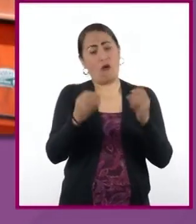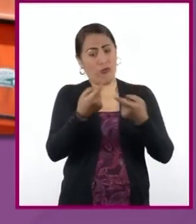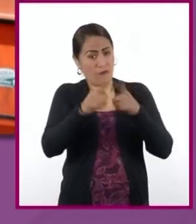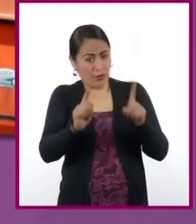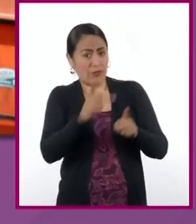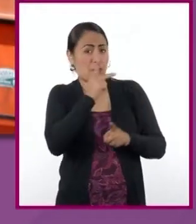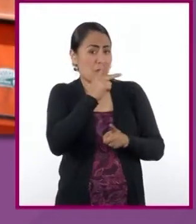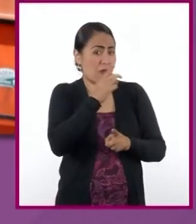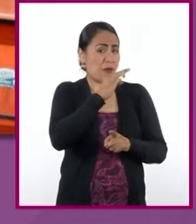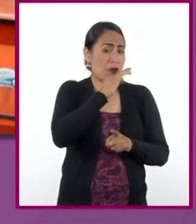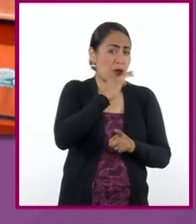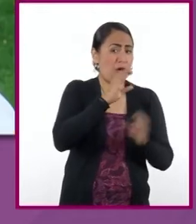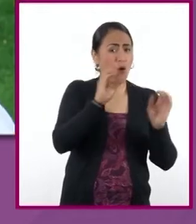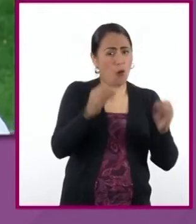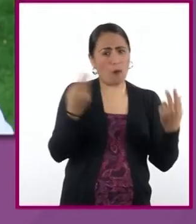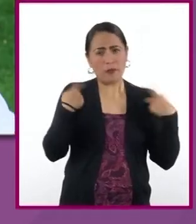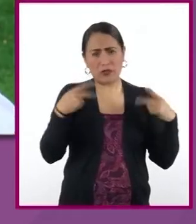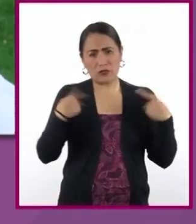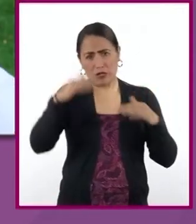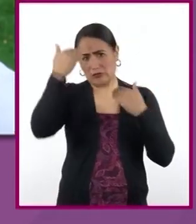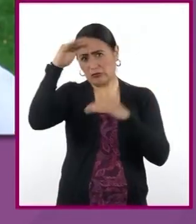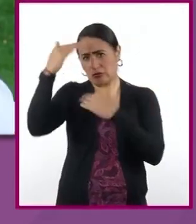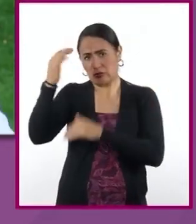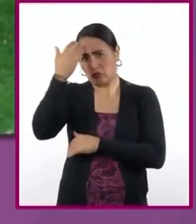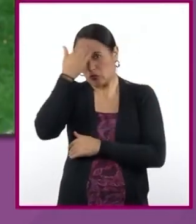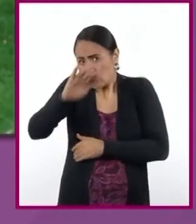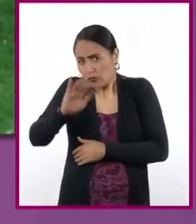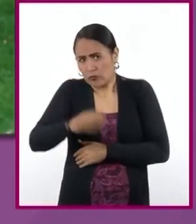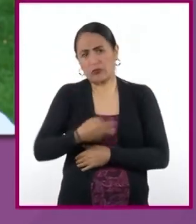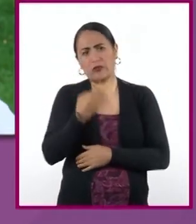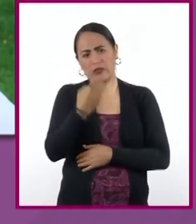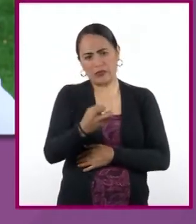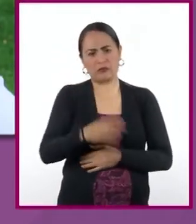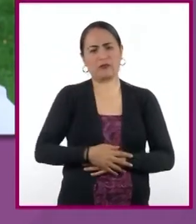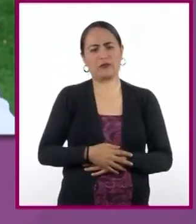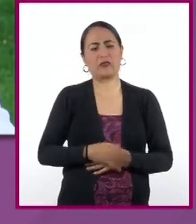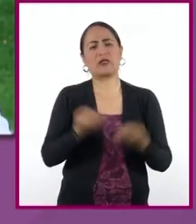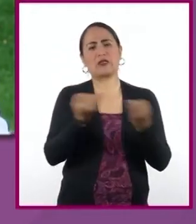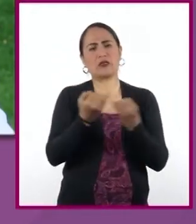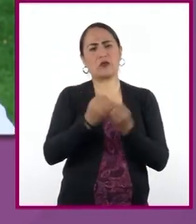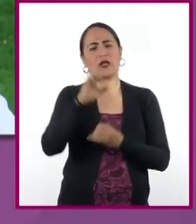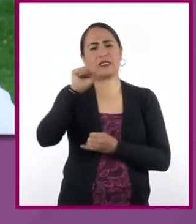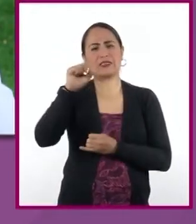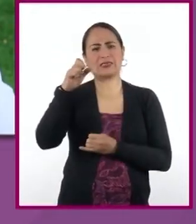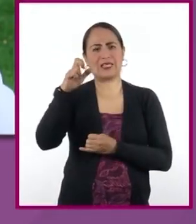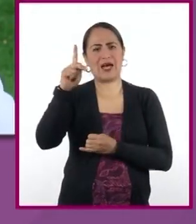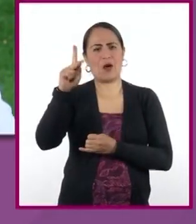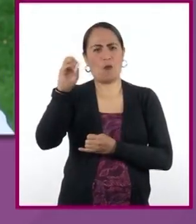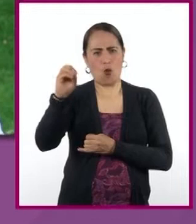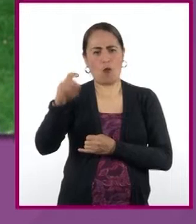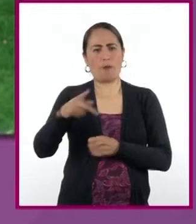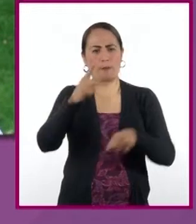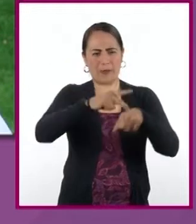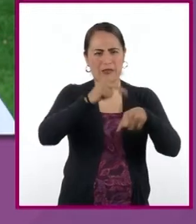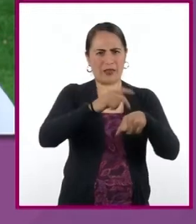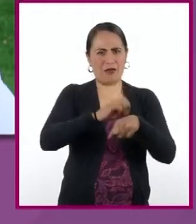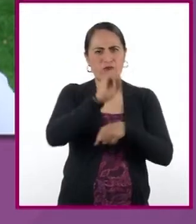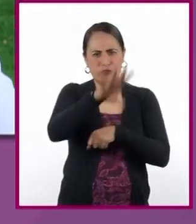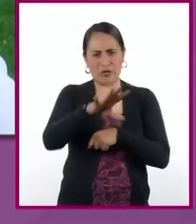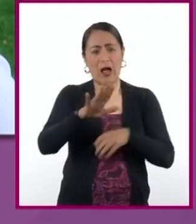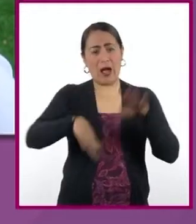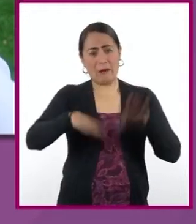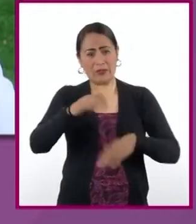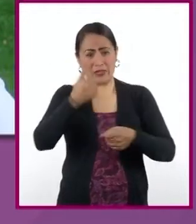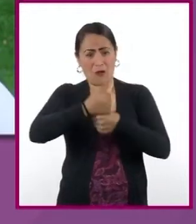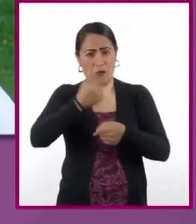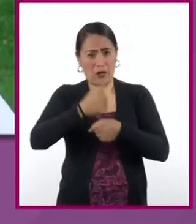o con los adultos que no conocemos. Ah, eso sí, según el sapo de la pedrada, cada vez que hablo con mi abuelita tengo que fijarme bien cómo le explico